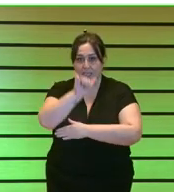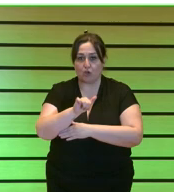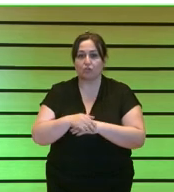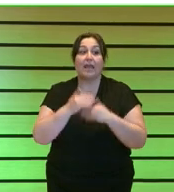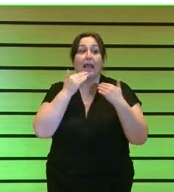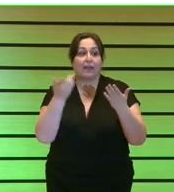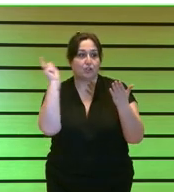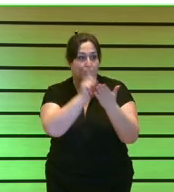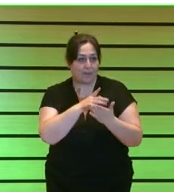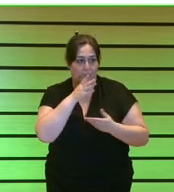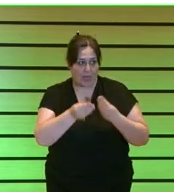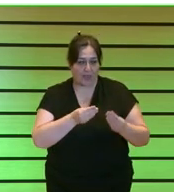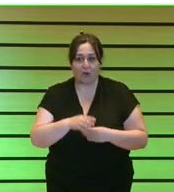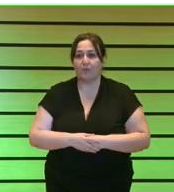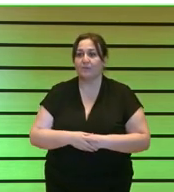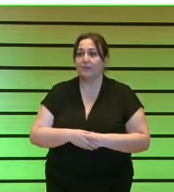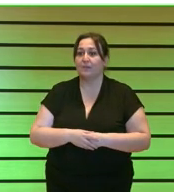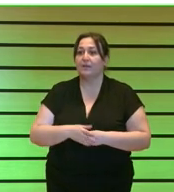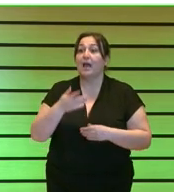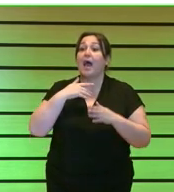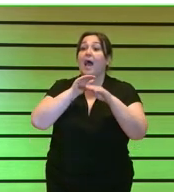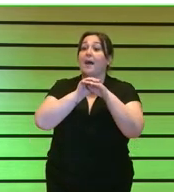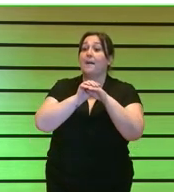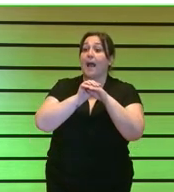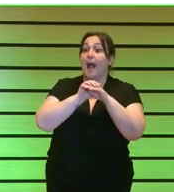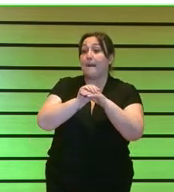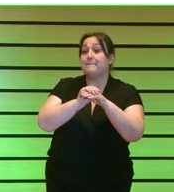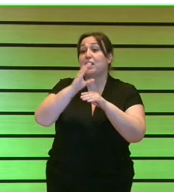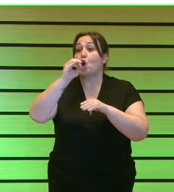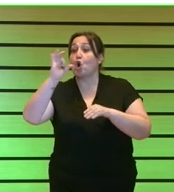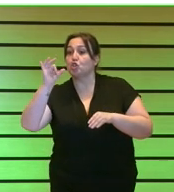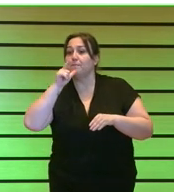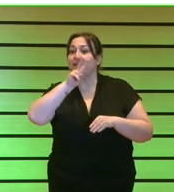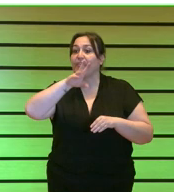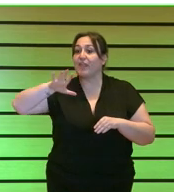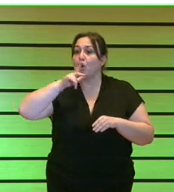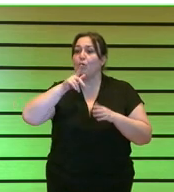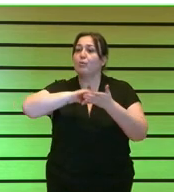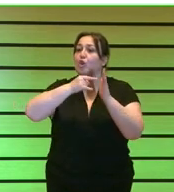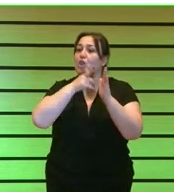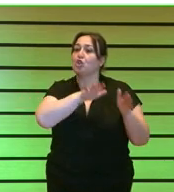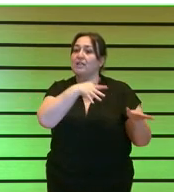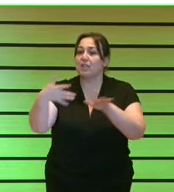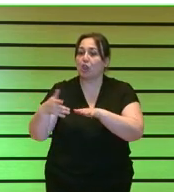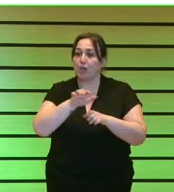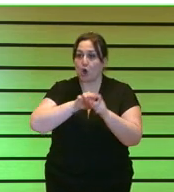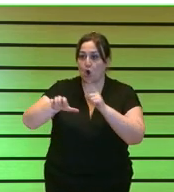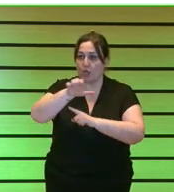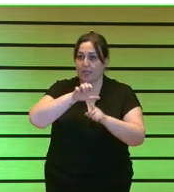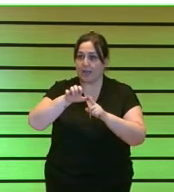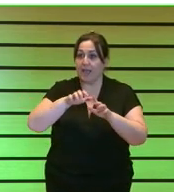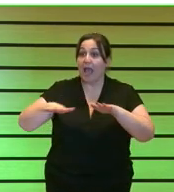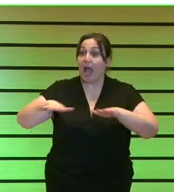nuevo por hacerlo amigo 25 que era un proyecto de transición ecológica activismo verde esto